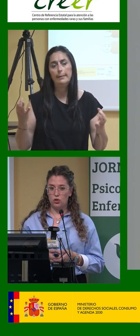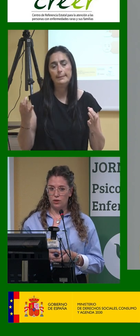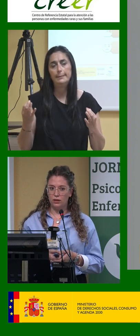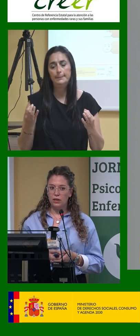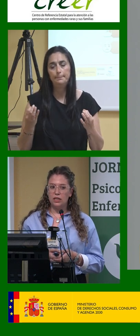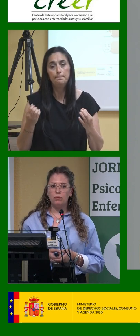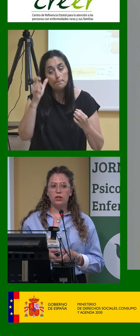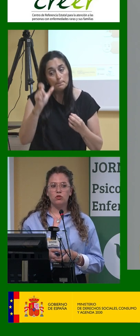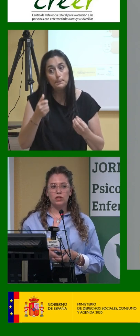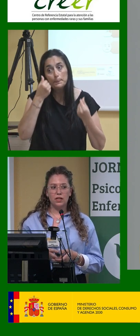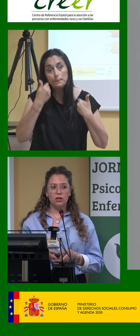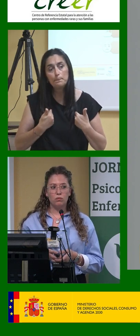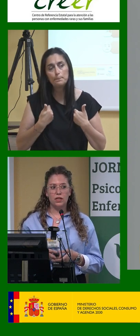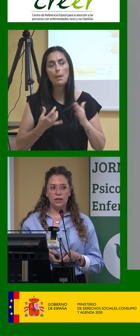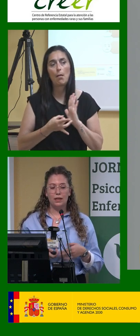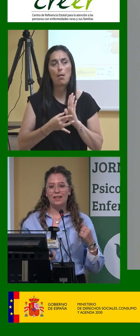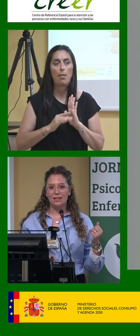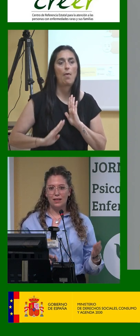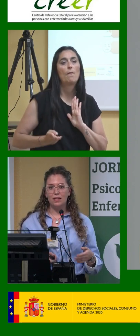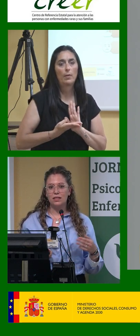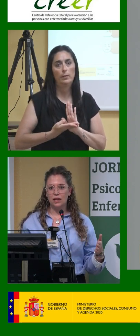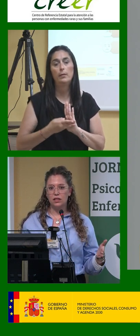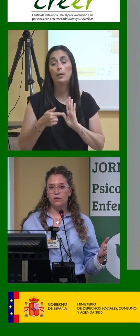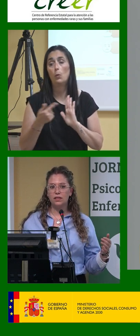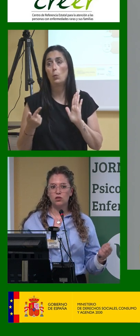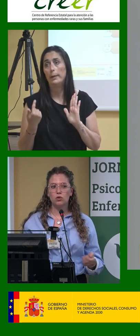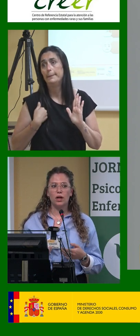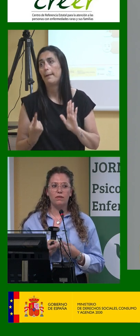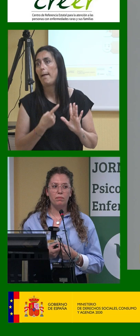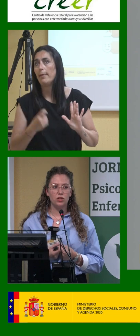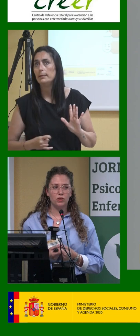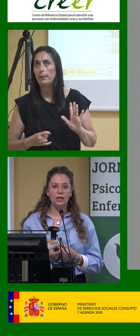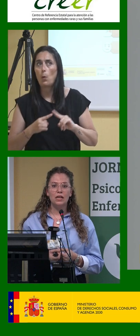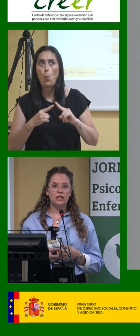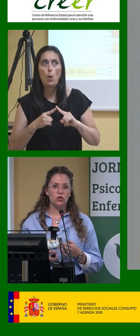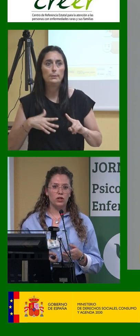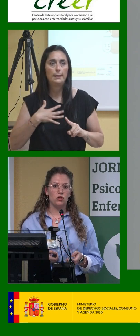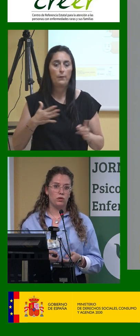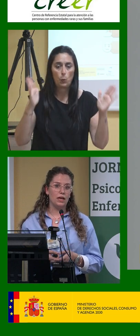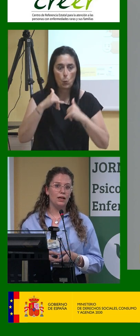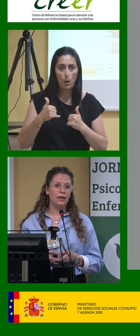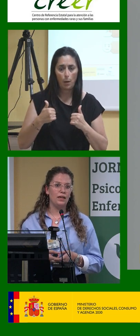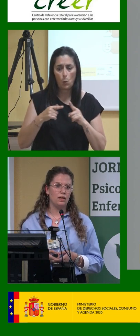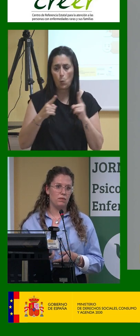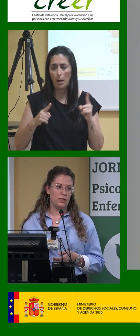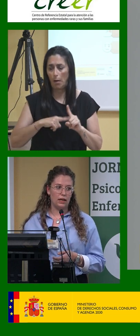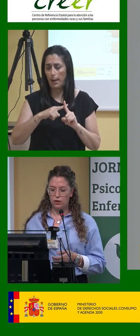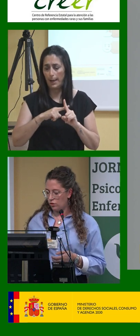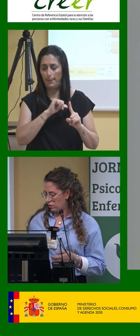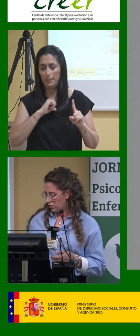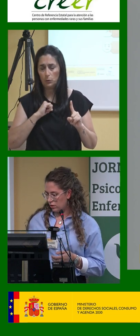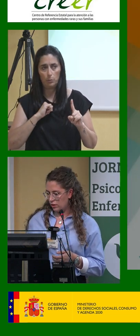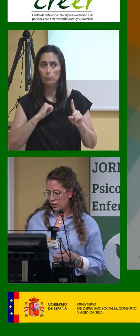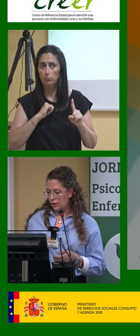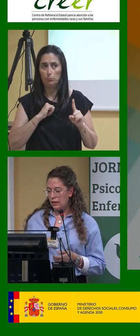una persona y pueden mostrarse como una serie de necesidades insatisfechas no solo a nivel personal, sino de social y de investigación.